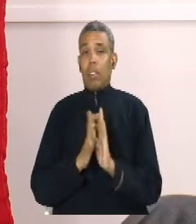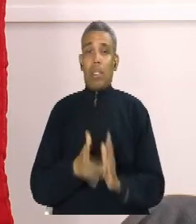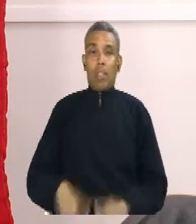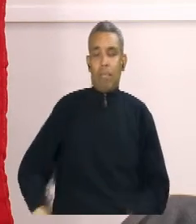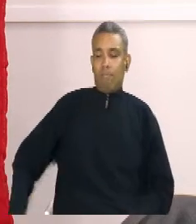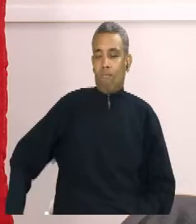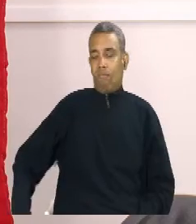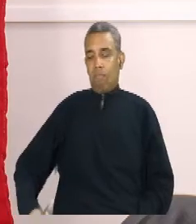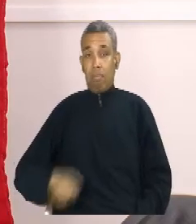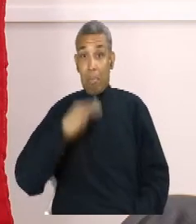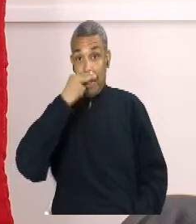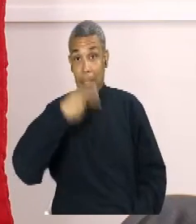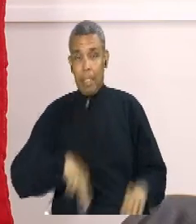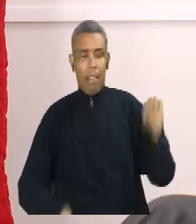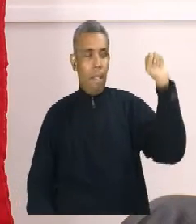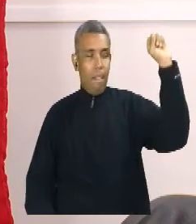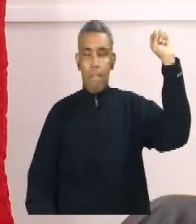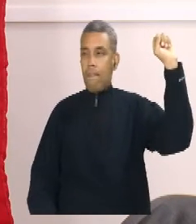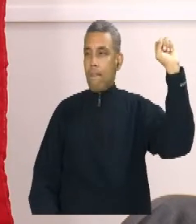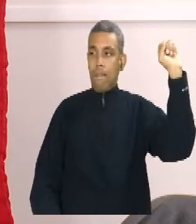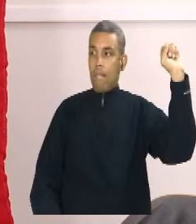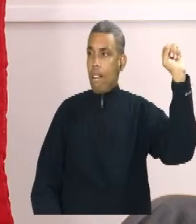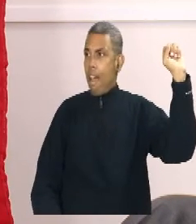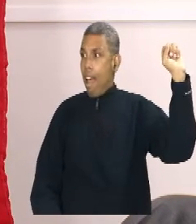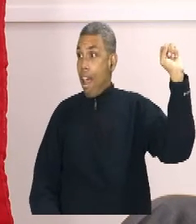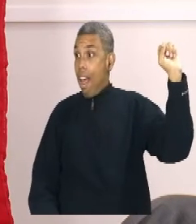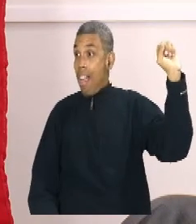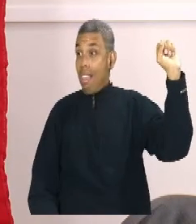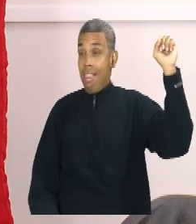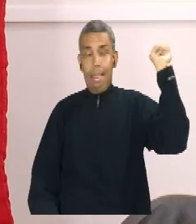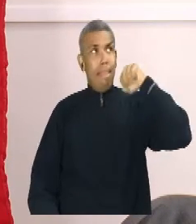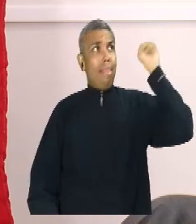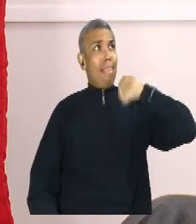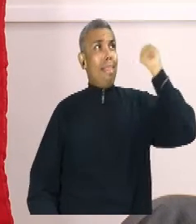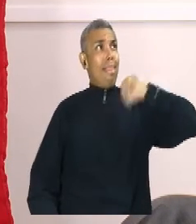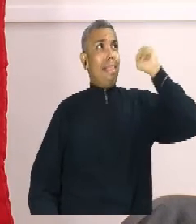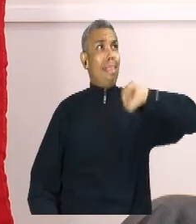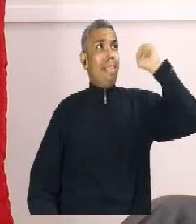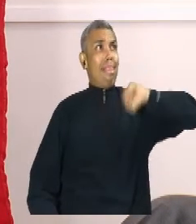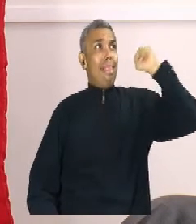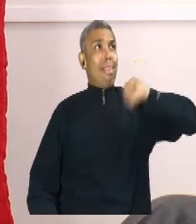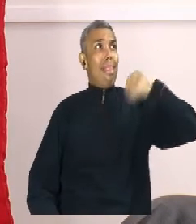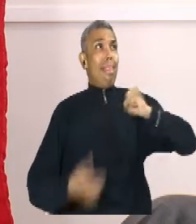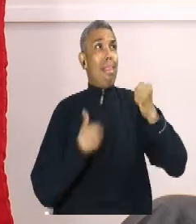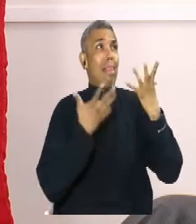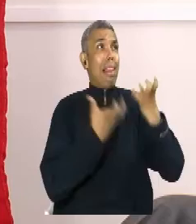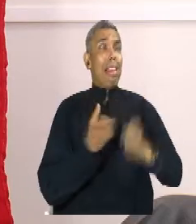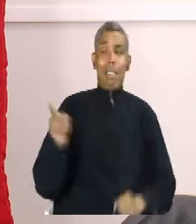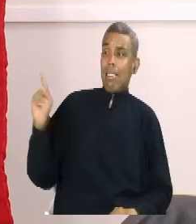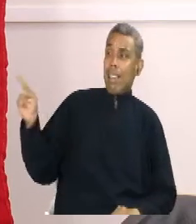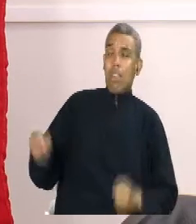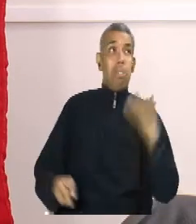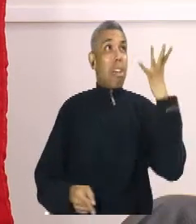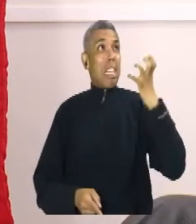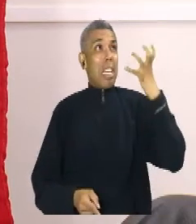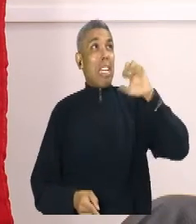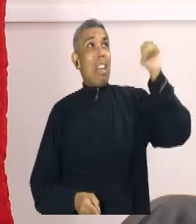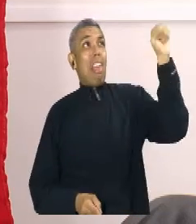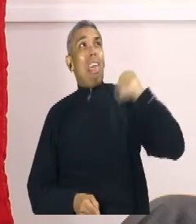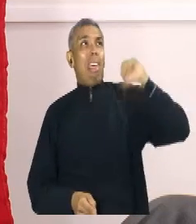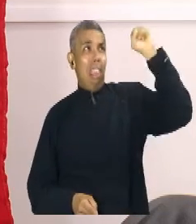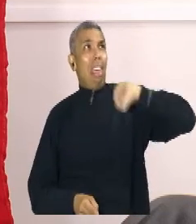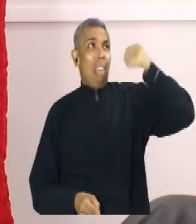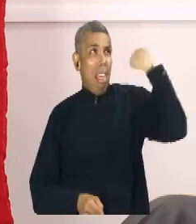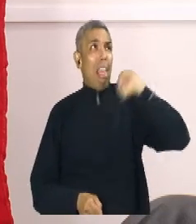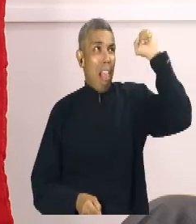unos chocolates entonces como me armo pataleta y yo no supe cómo controlarla me he tirado al piso y le hago la pataleta